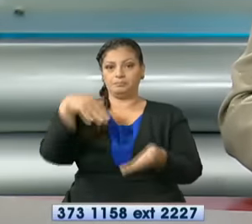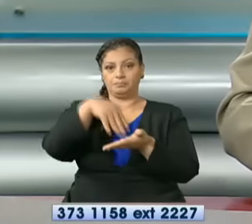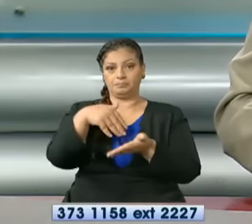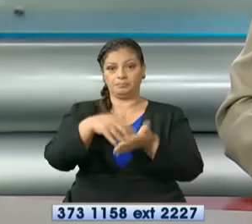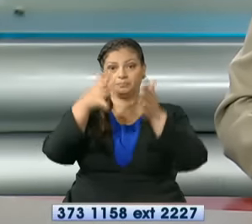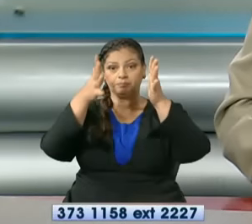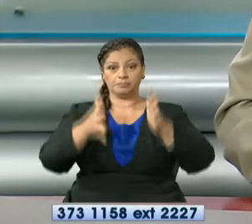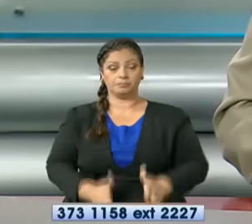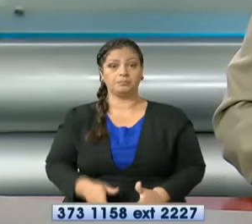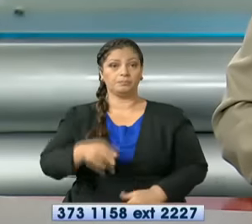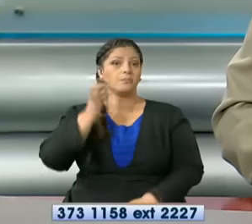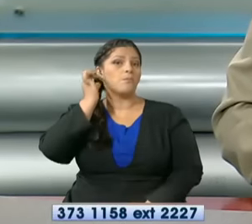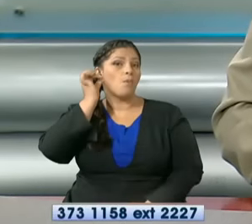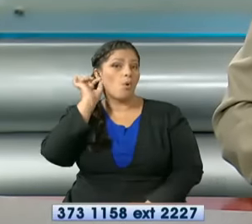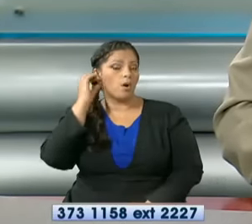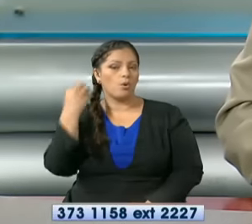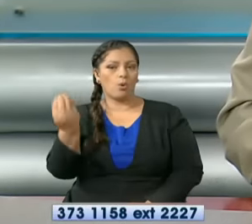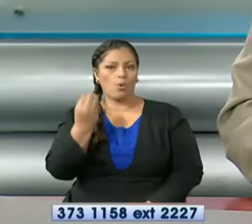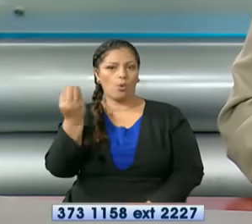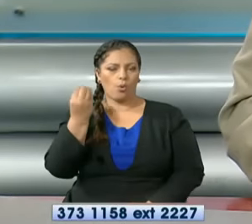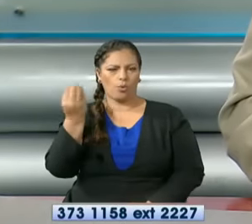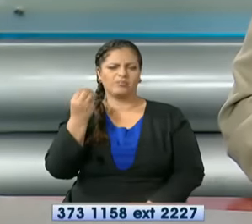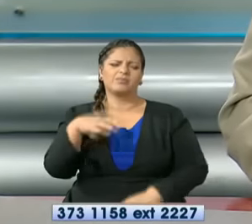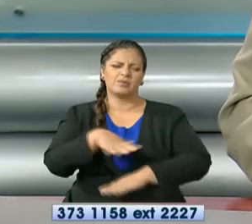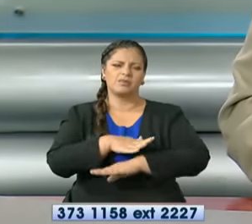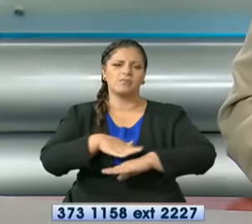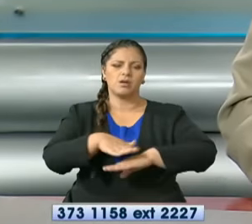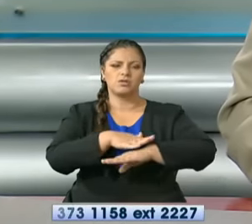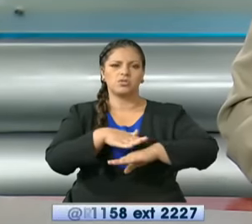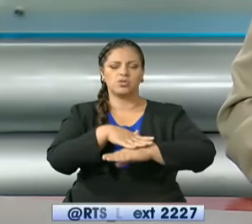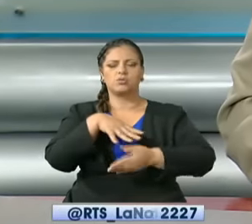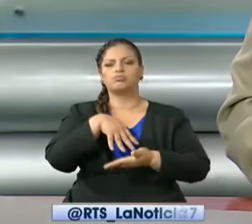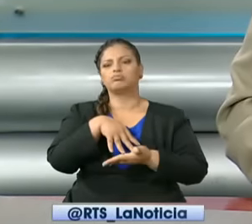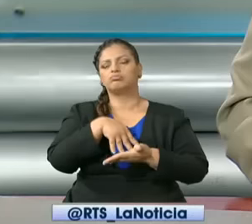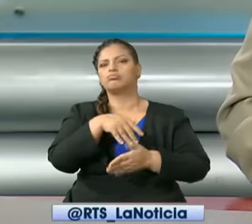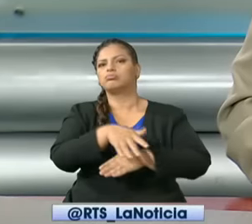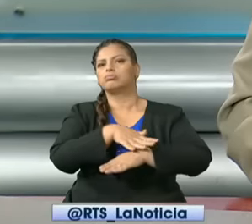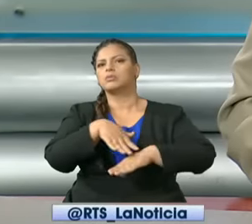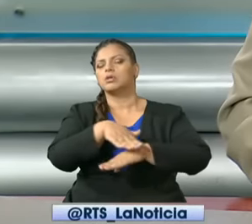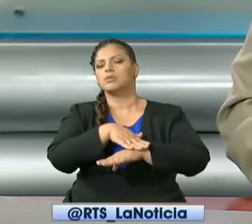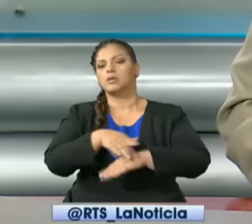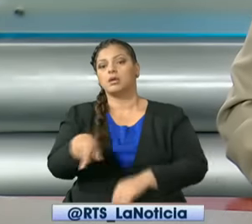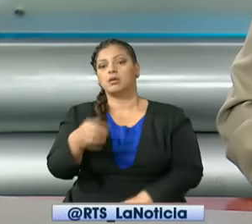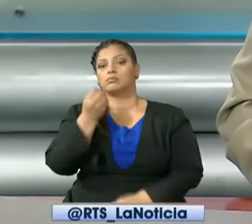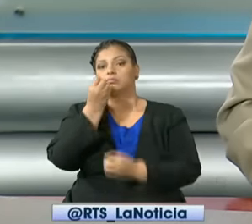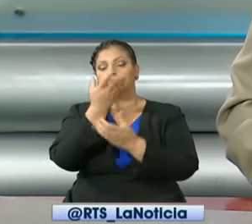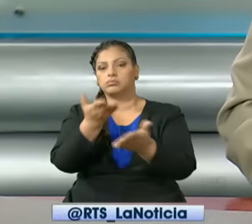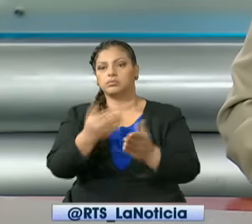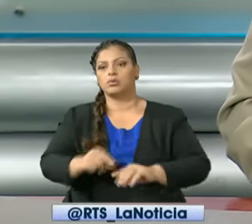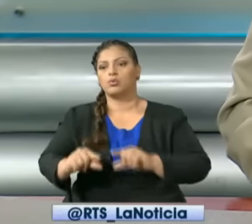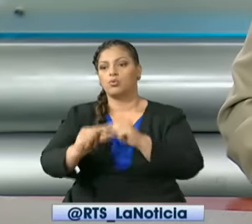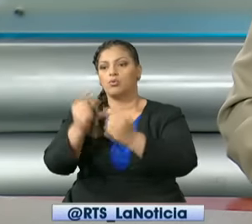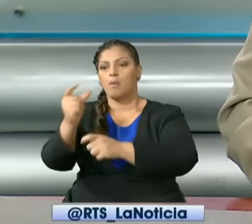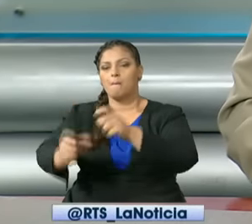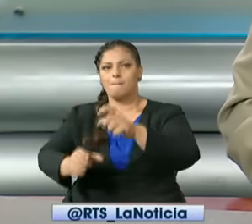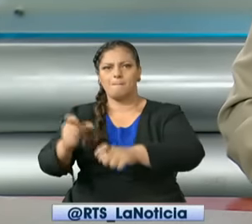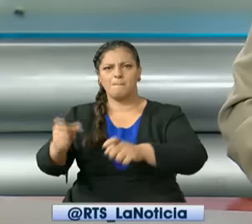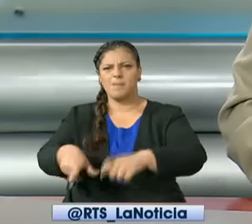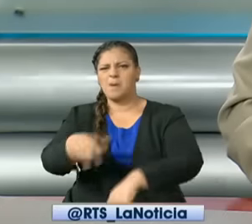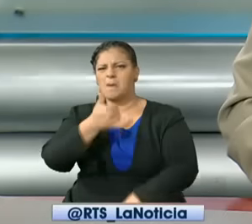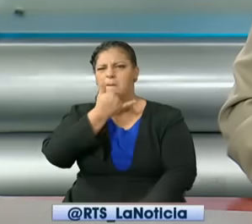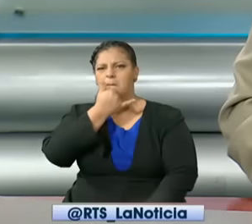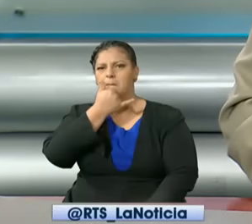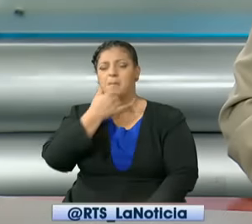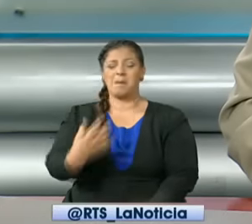víctima de un intento de asesinato. La joven señala que integrantes de una banda delictiva la atacaron